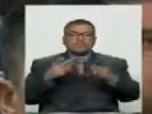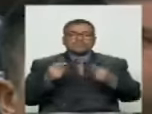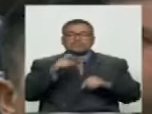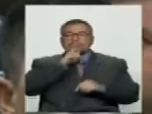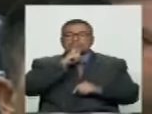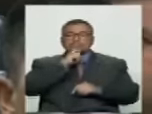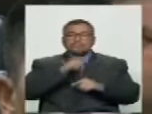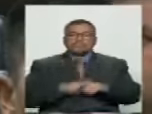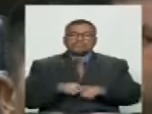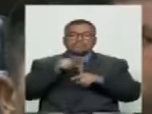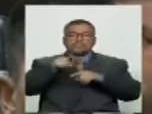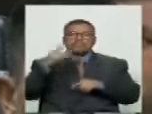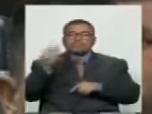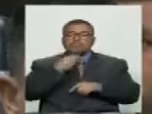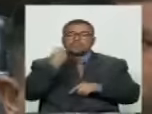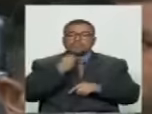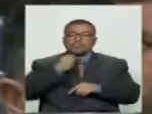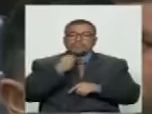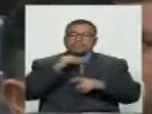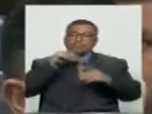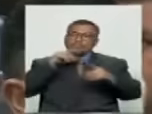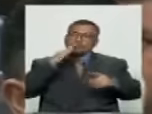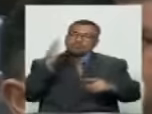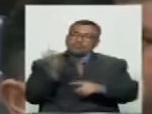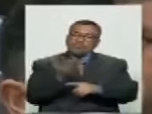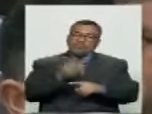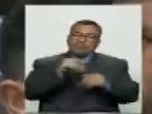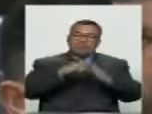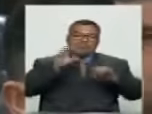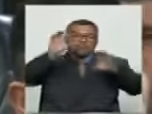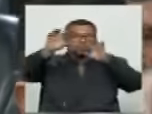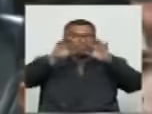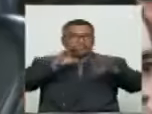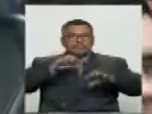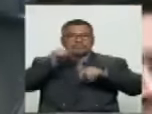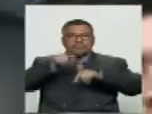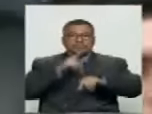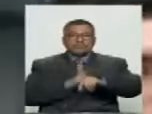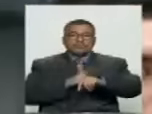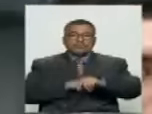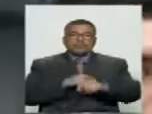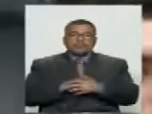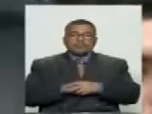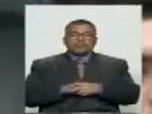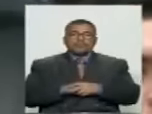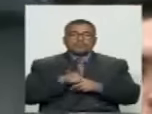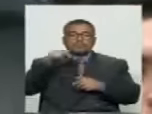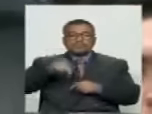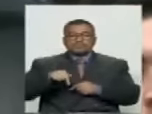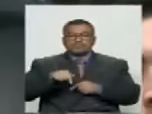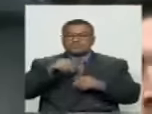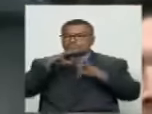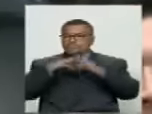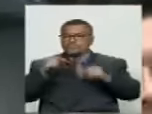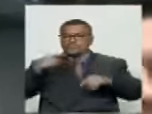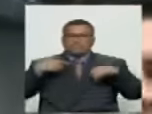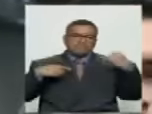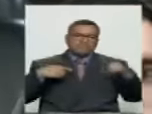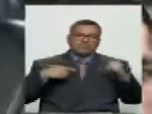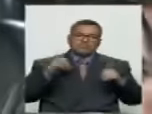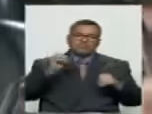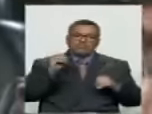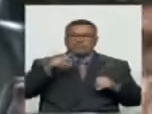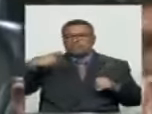complejas y es la juventud víctima en esos países de esas situaciones. Aquí no se trata de izquierda o de